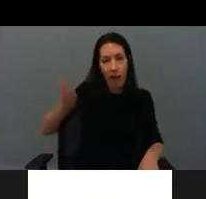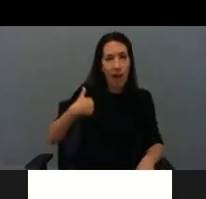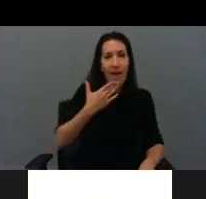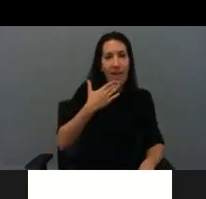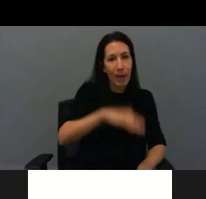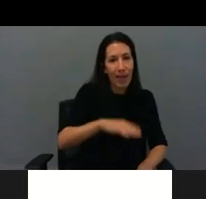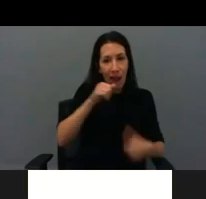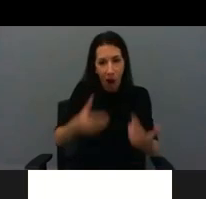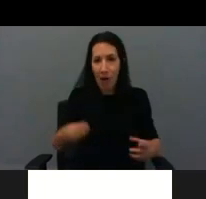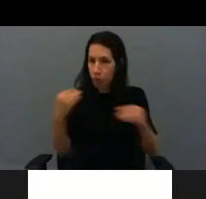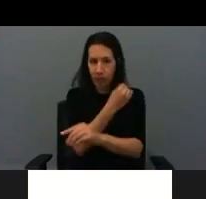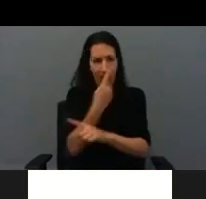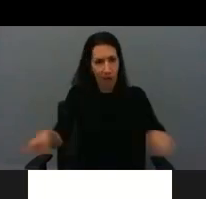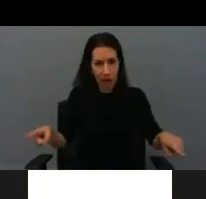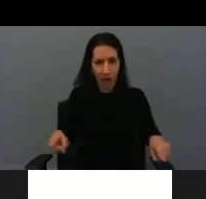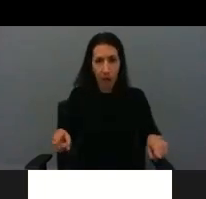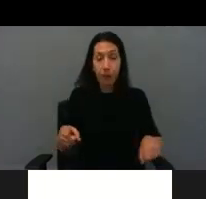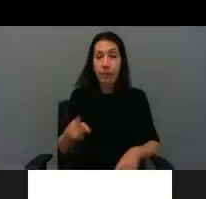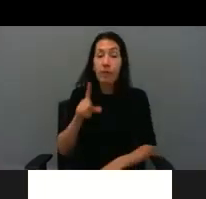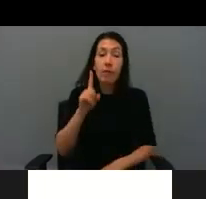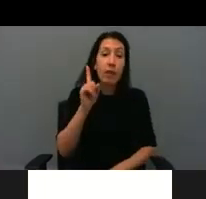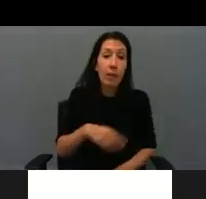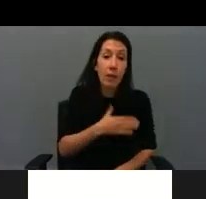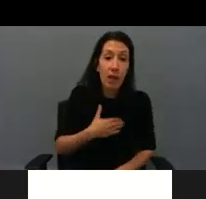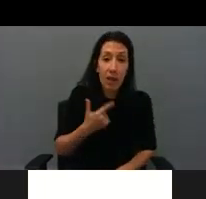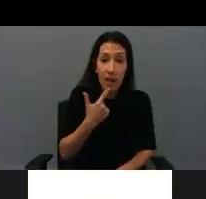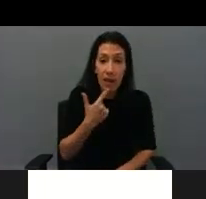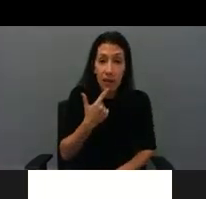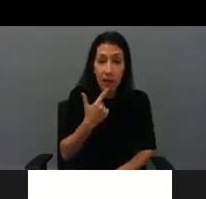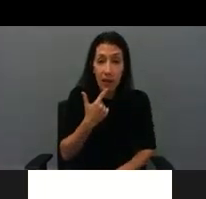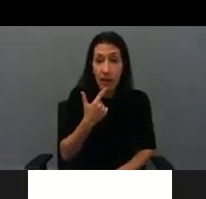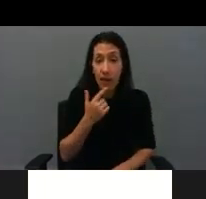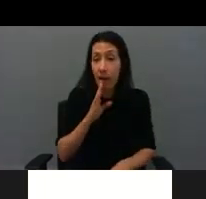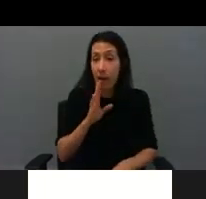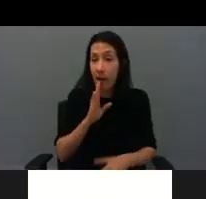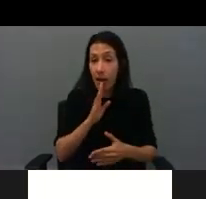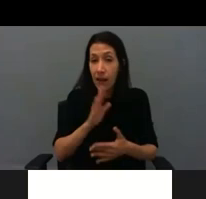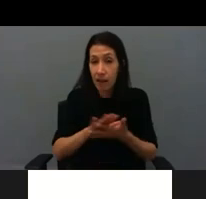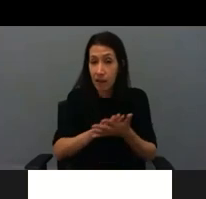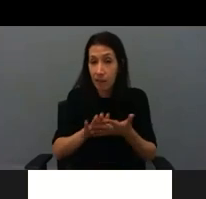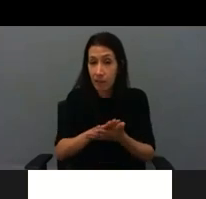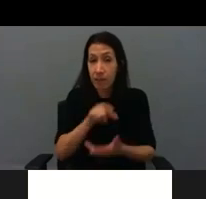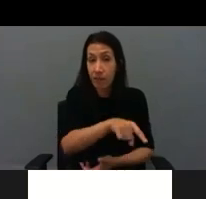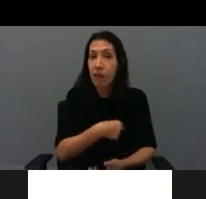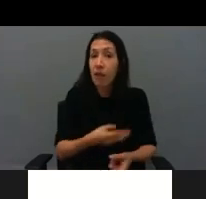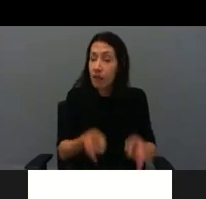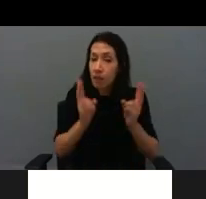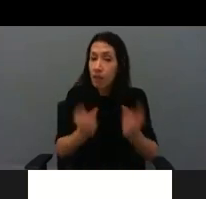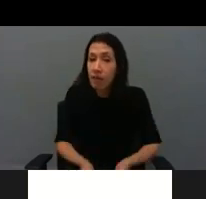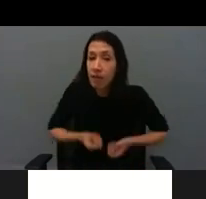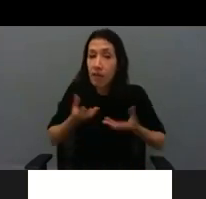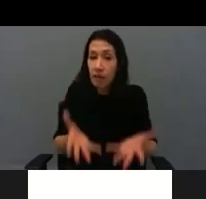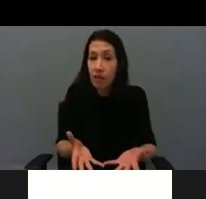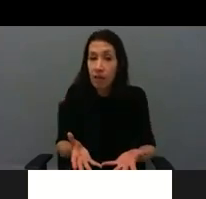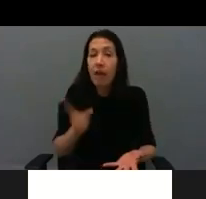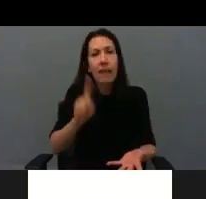comentado. Y bueno, y también eso que le comentamos en casa mucho, el que ella se exprese, incluso que exprese el